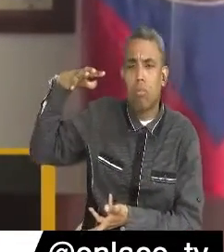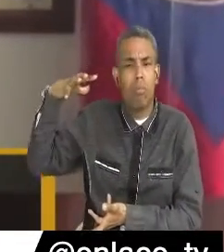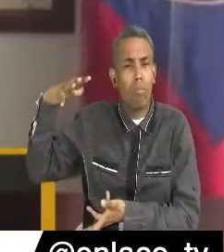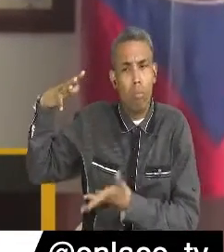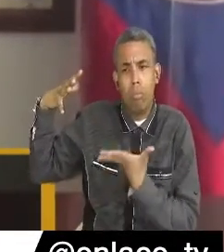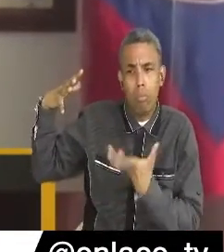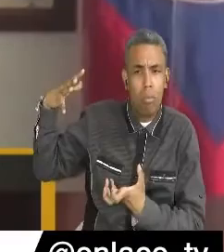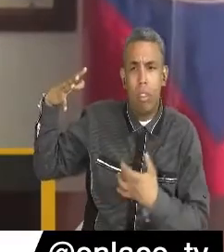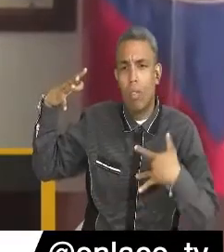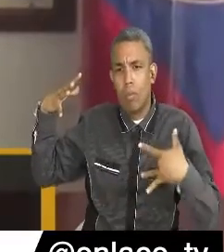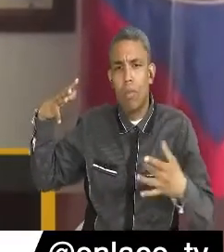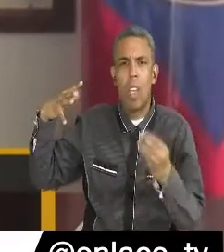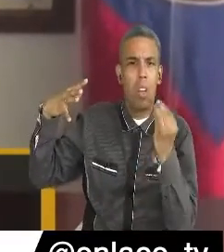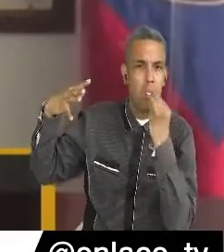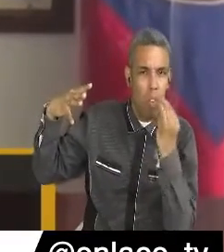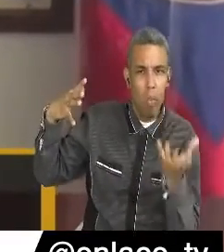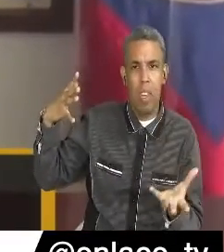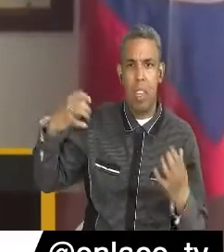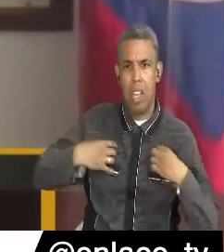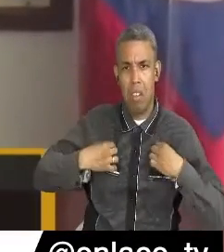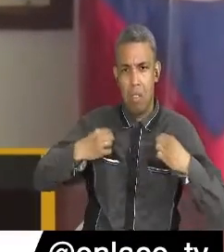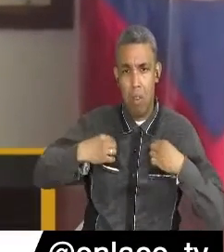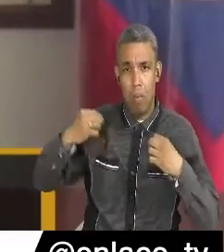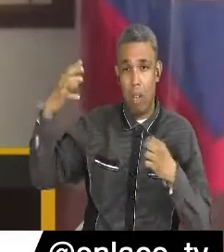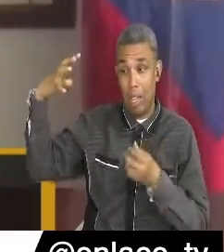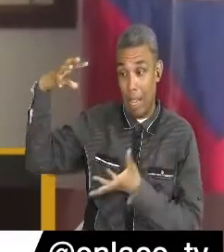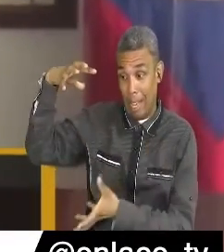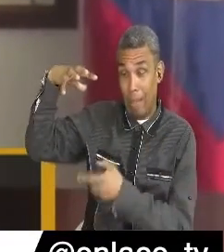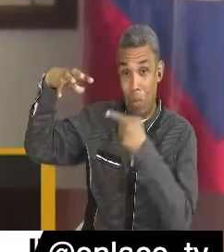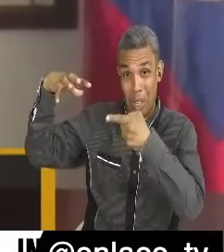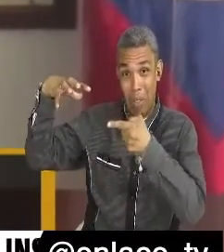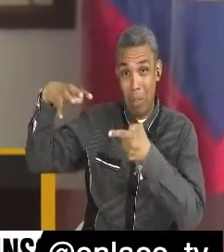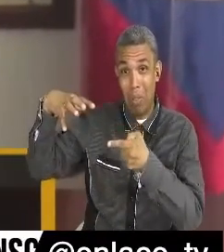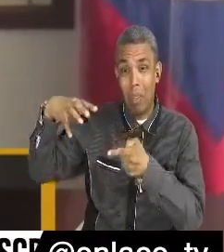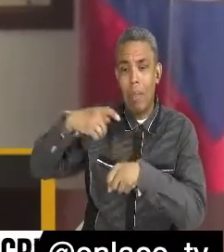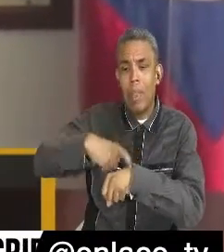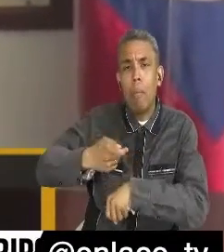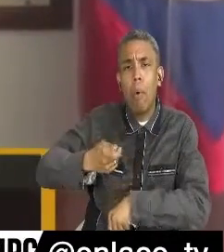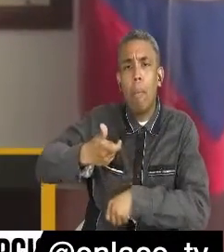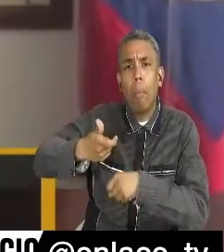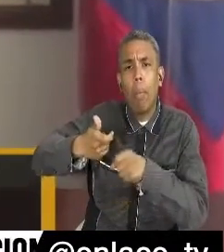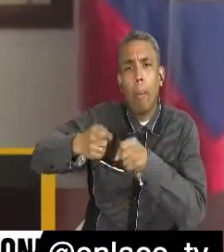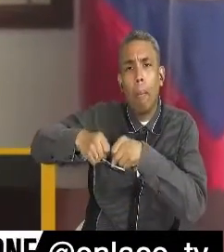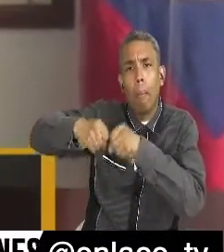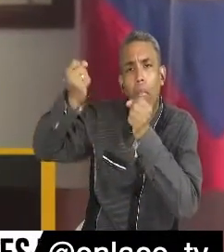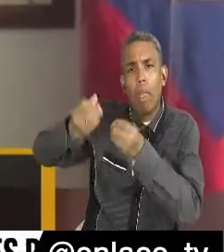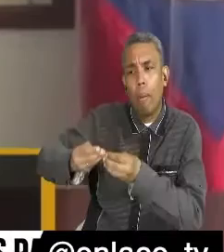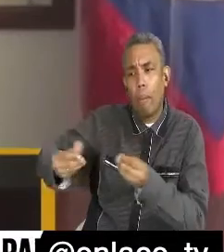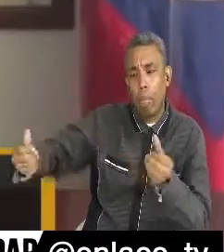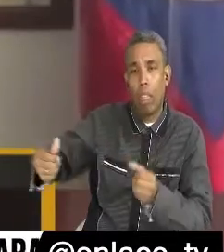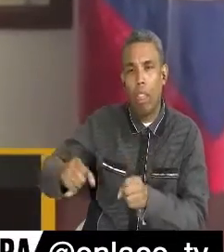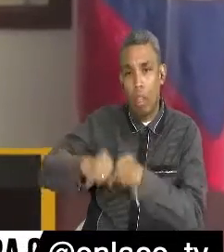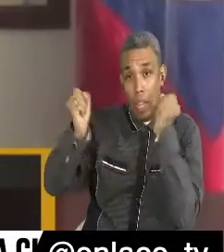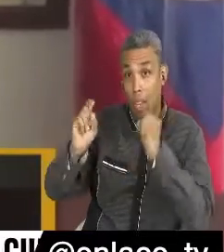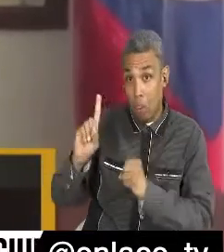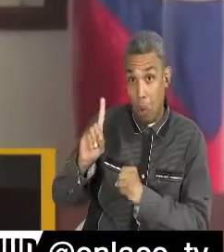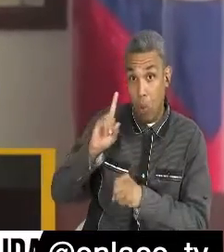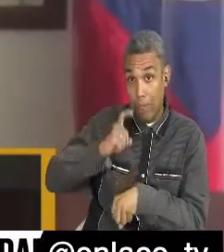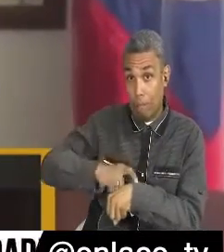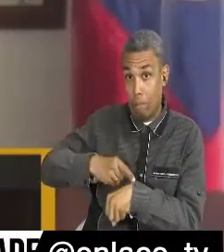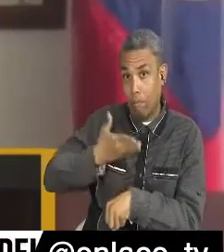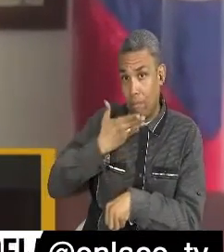no perecederos, con el fin de que nos unamos de corazón con esta noble causa, con esta tragedia que ocurrió en